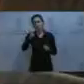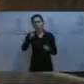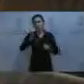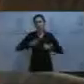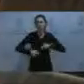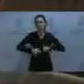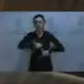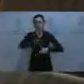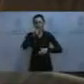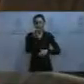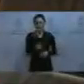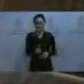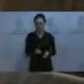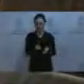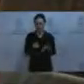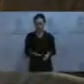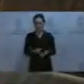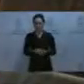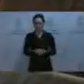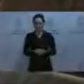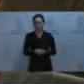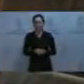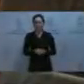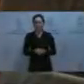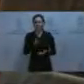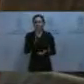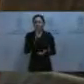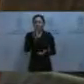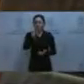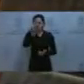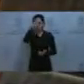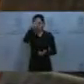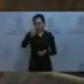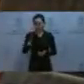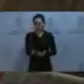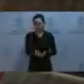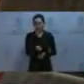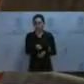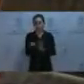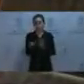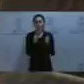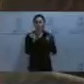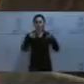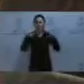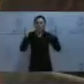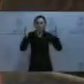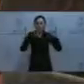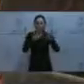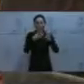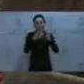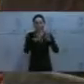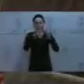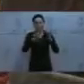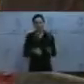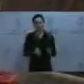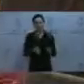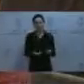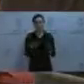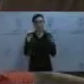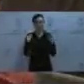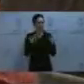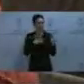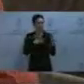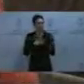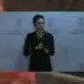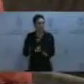movimiento. Le decía que estos enfermos necesitan una atención integral y, en ese sentido, lo que es competencia de